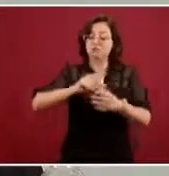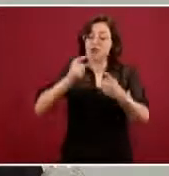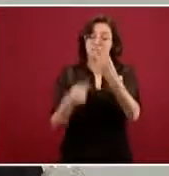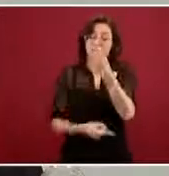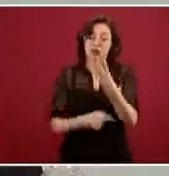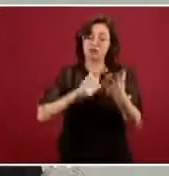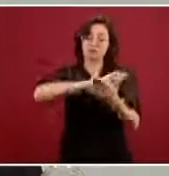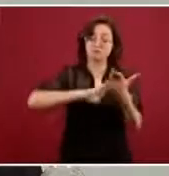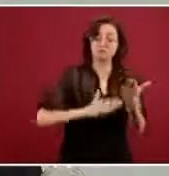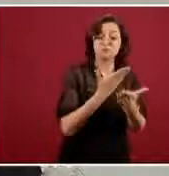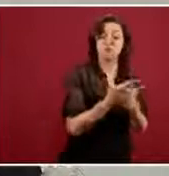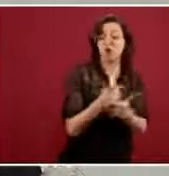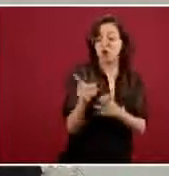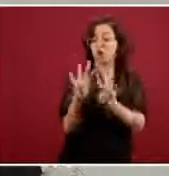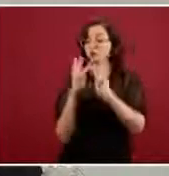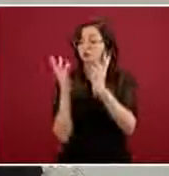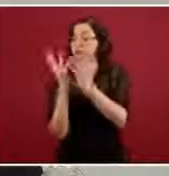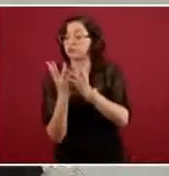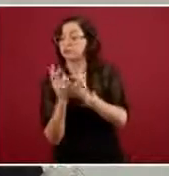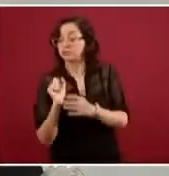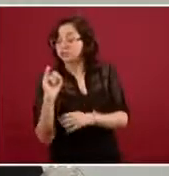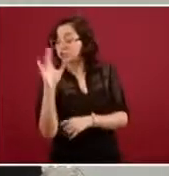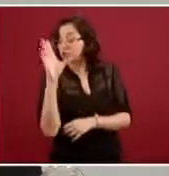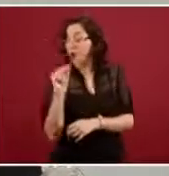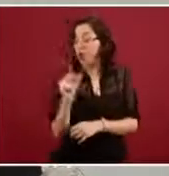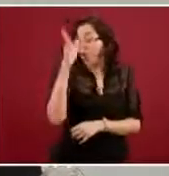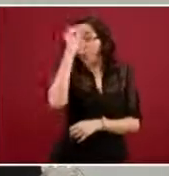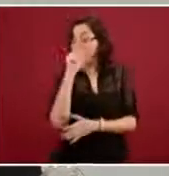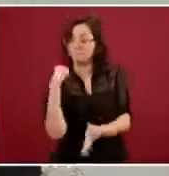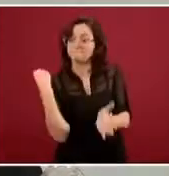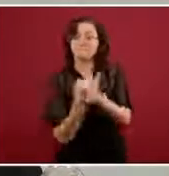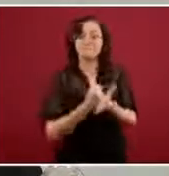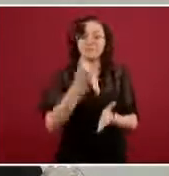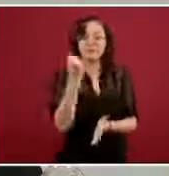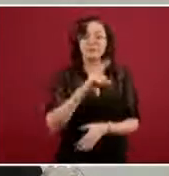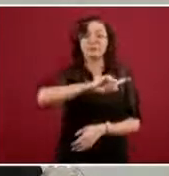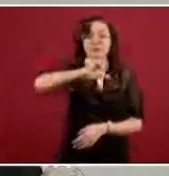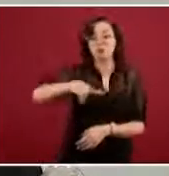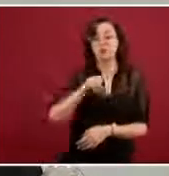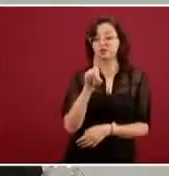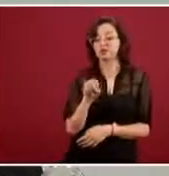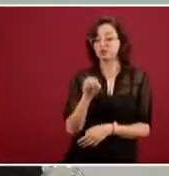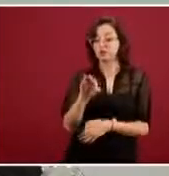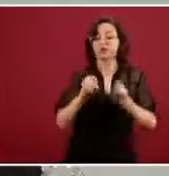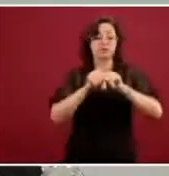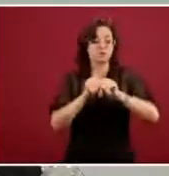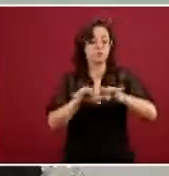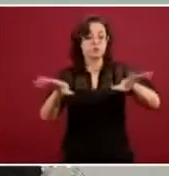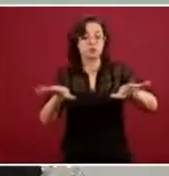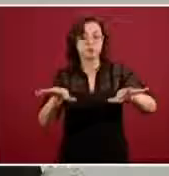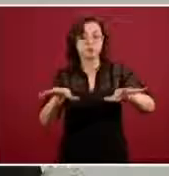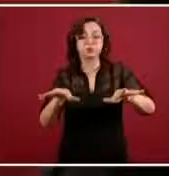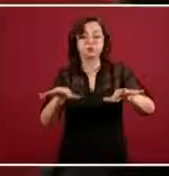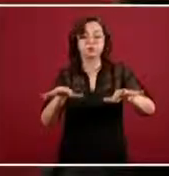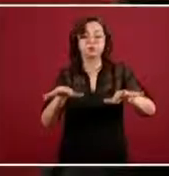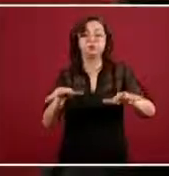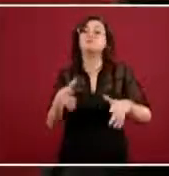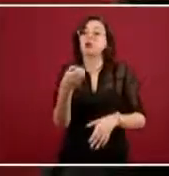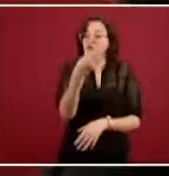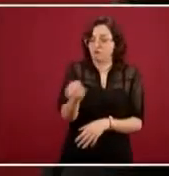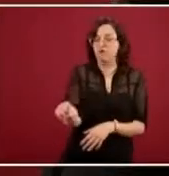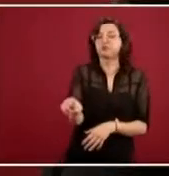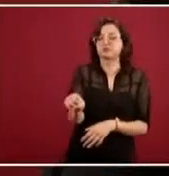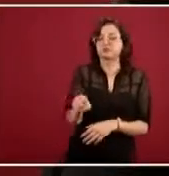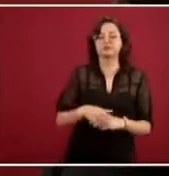al Consejo para que se vuelva un acuerdo del Consejo, se publique en el Diario Oficial de la Federación y se haga la